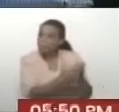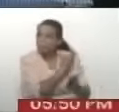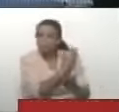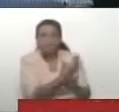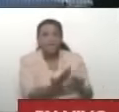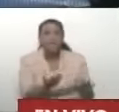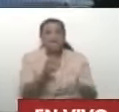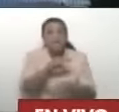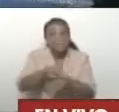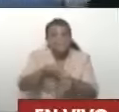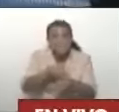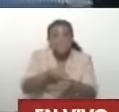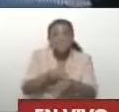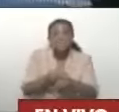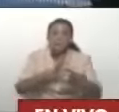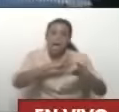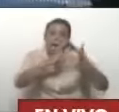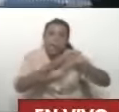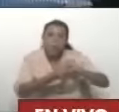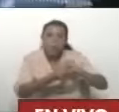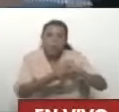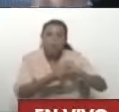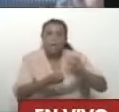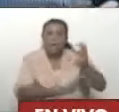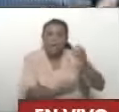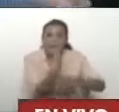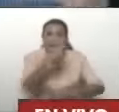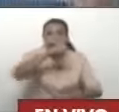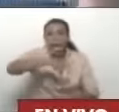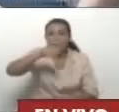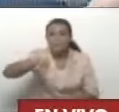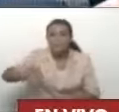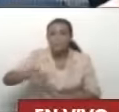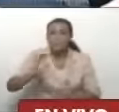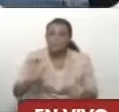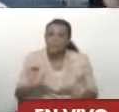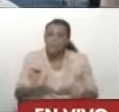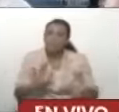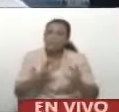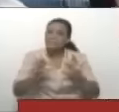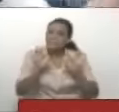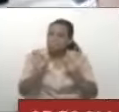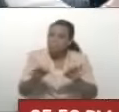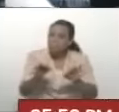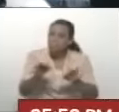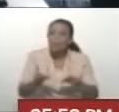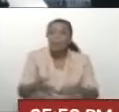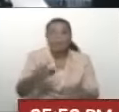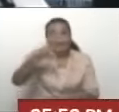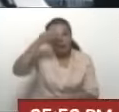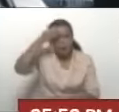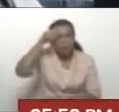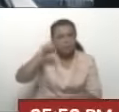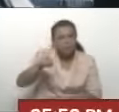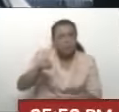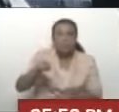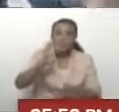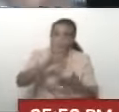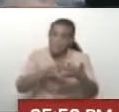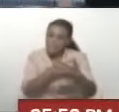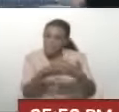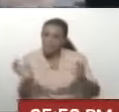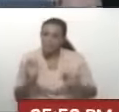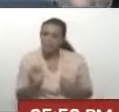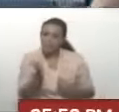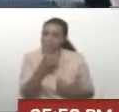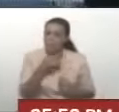ministerio estamos sí armando algunas plataformas como Fragata para dar un instrumento para el fortalecimiento de las matemáticas,